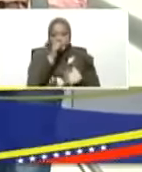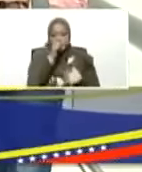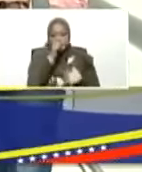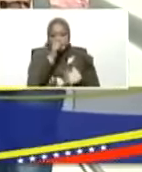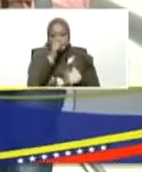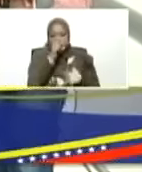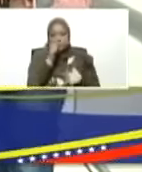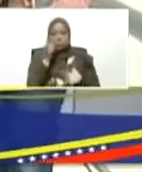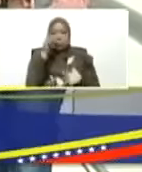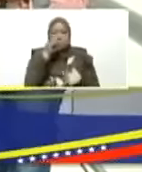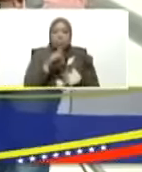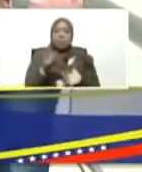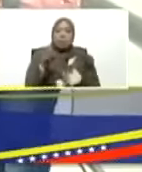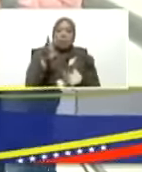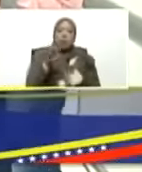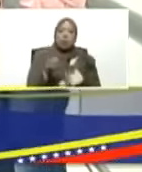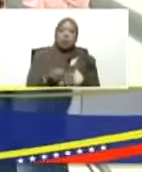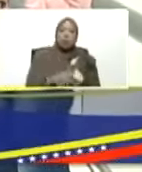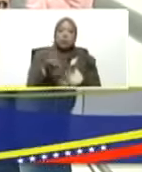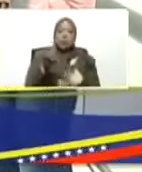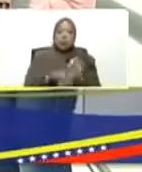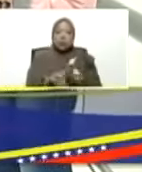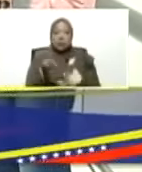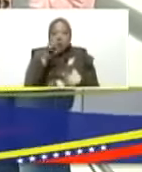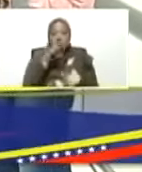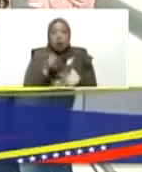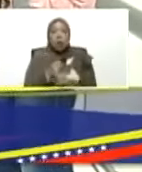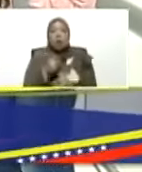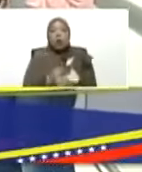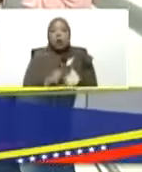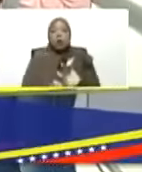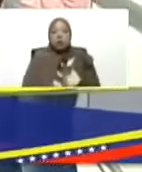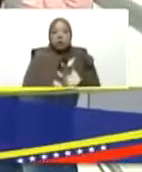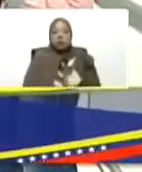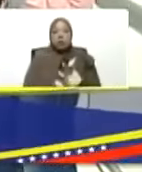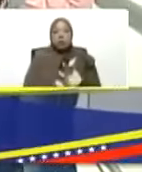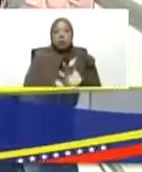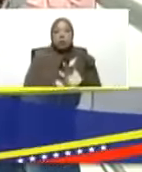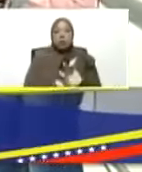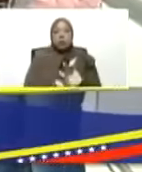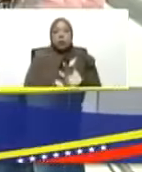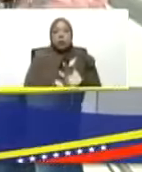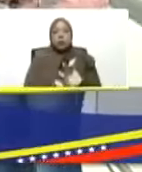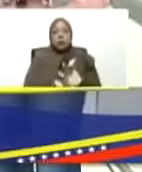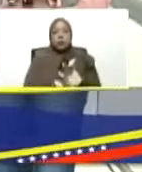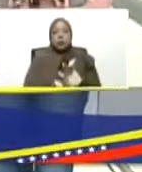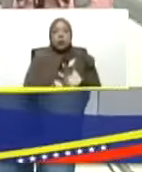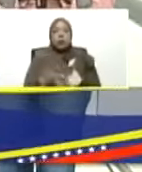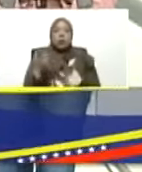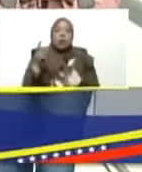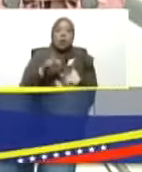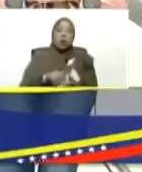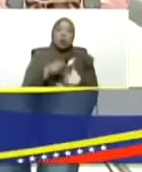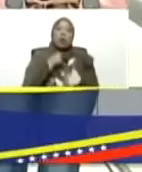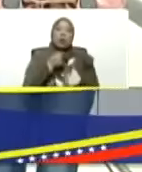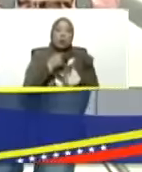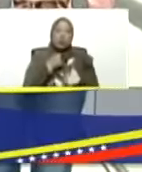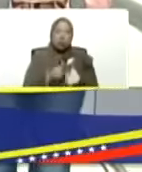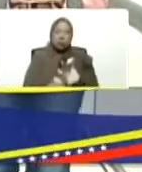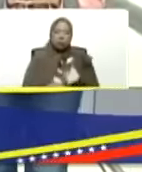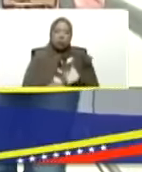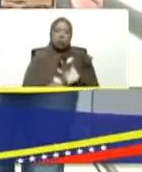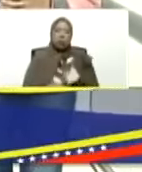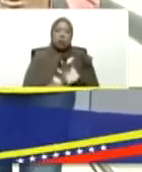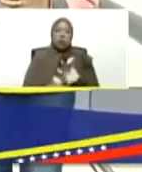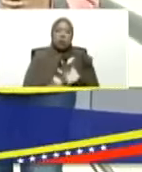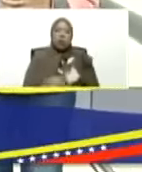se impuso en los años 50, 60. No está el doctor Jorge Rodríguez aquí, se quedó allá afuera, comiendo